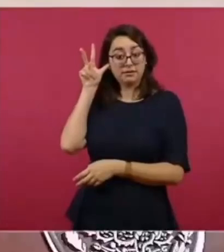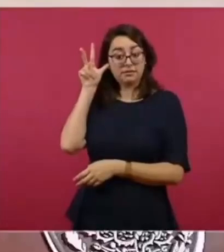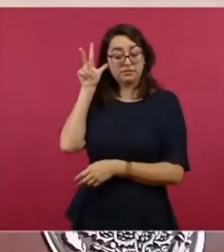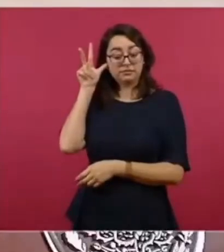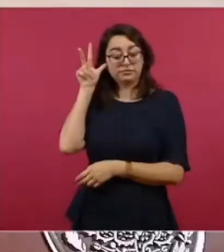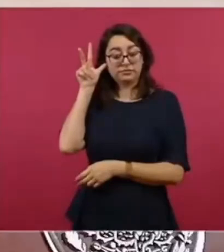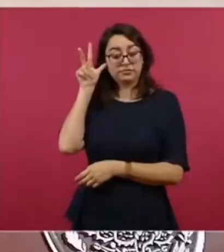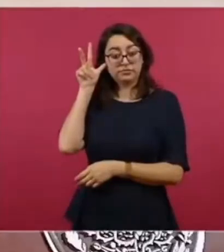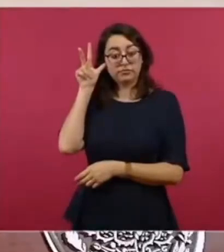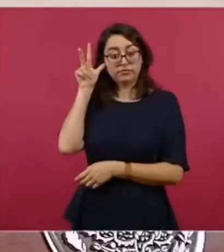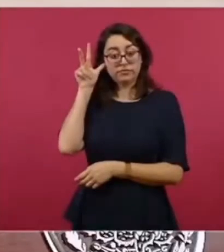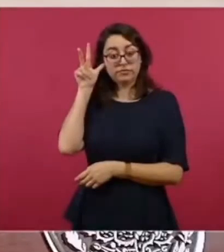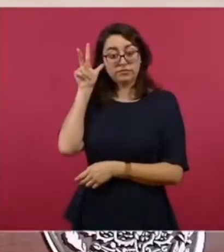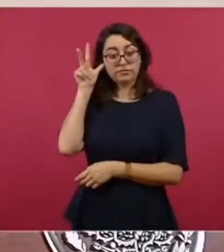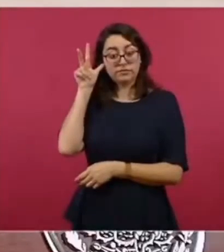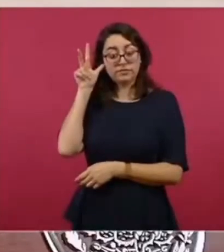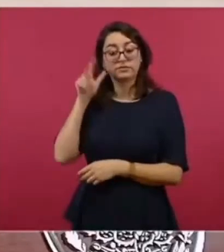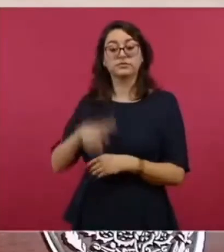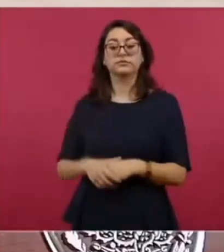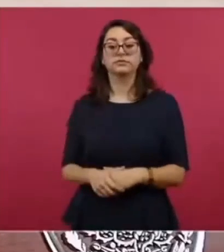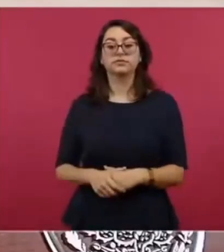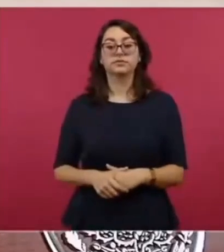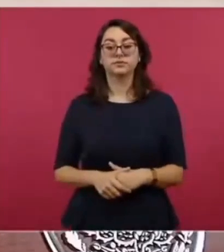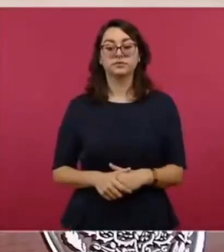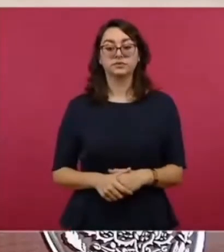Todo esto es para que